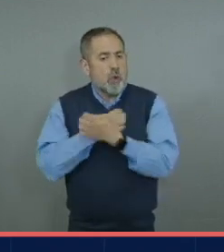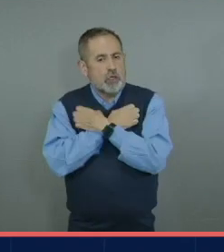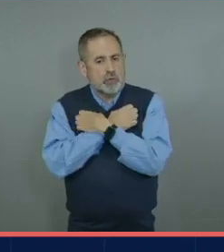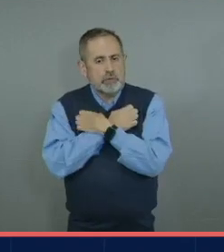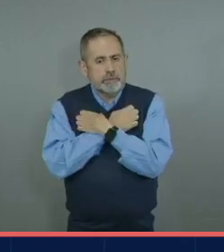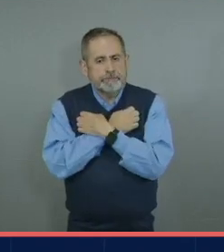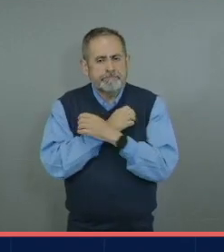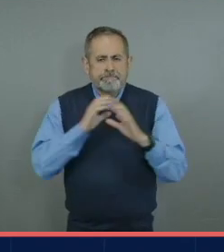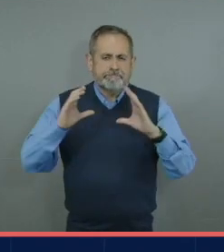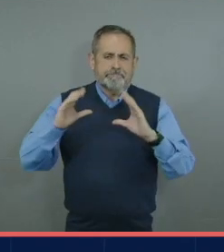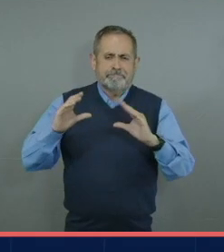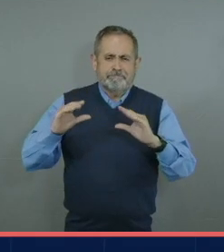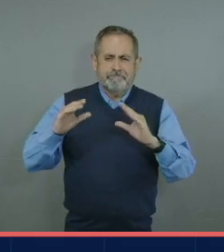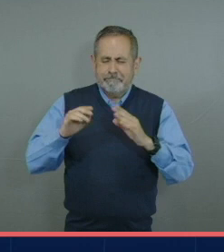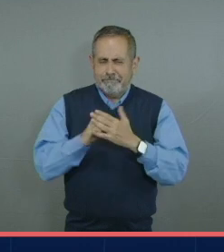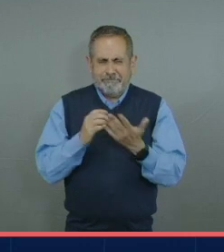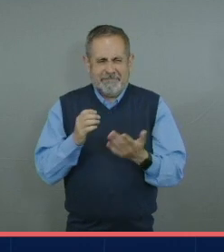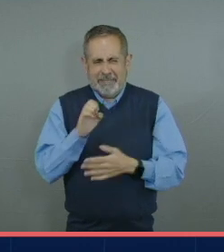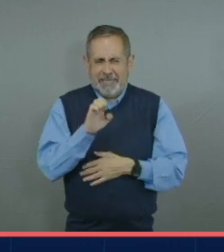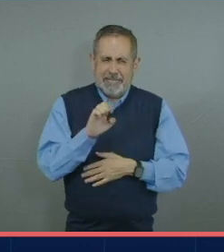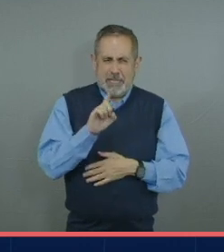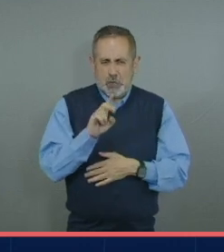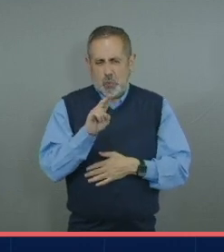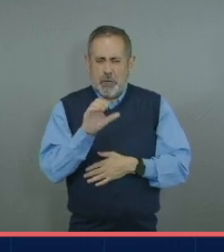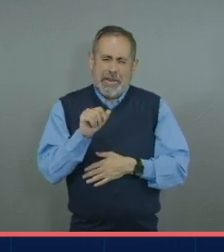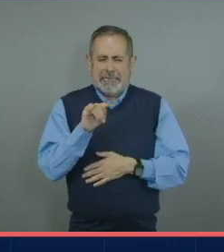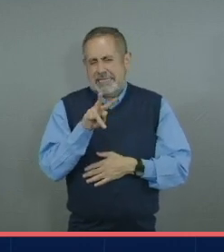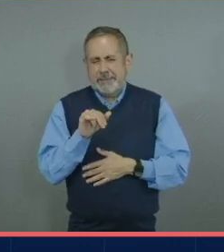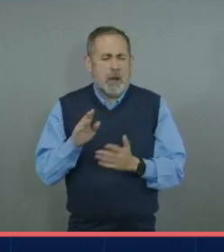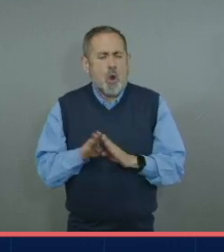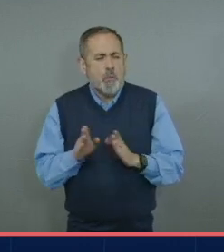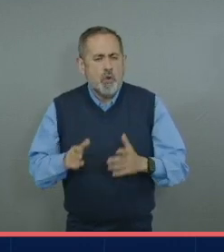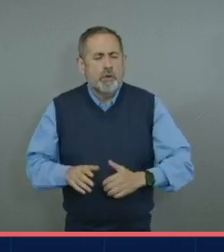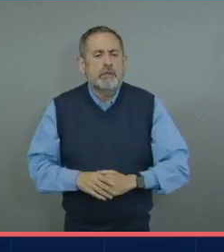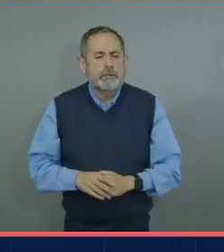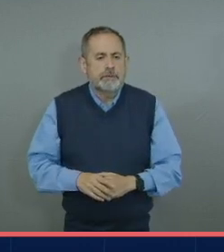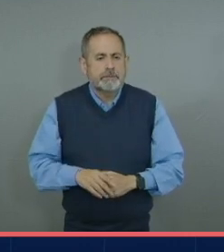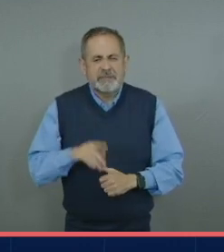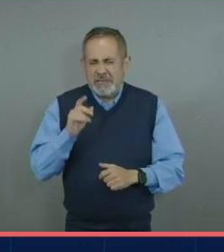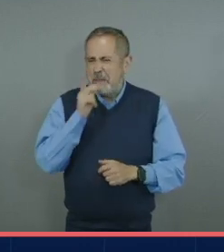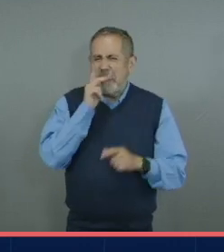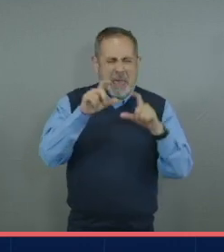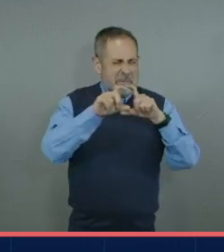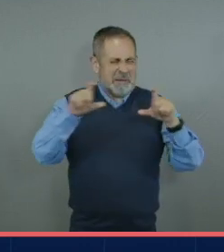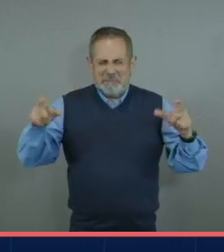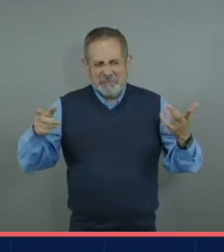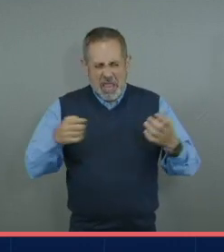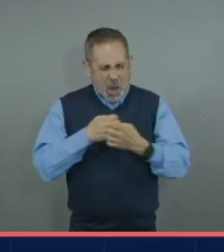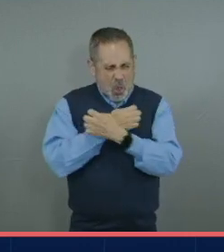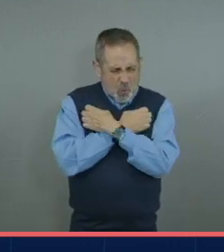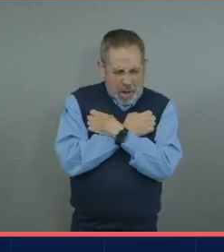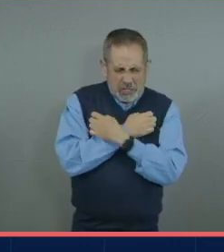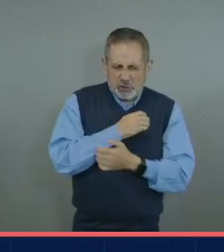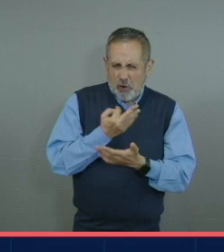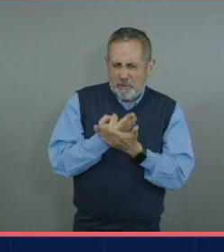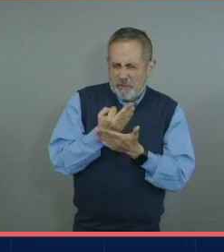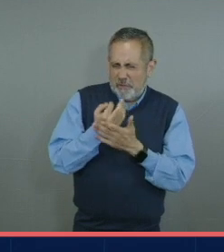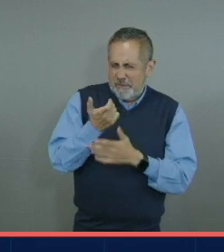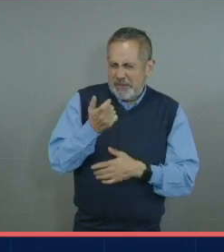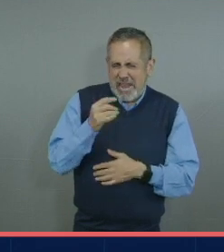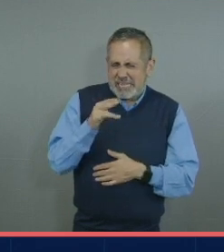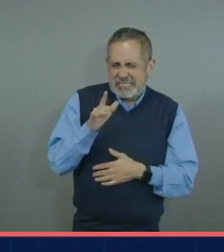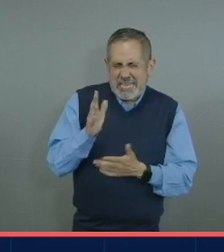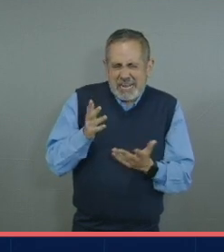justamente de esta participación que tengo. ¿Qué es la educación financiera? Yo sé que muchos de ustedes ya traen ahí